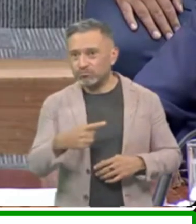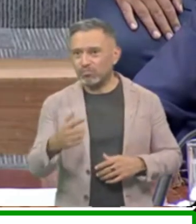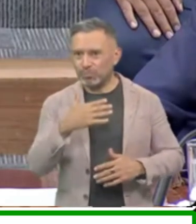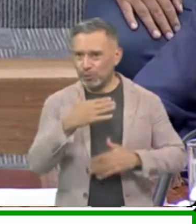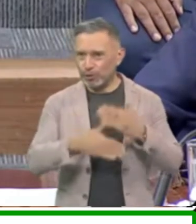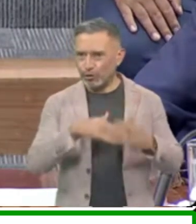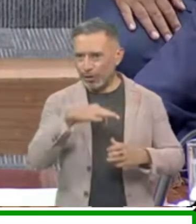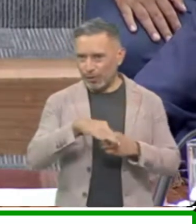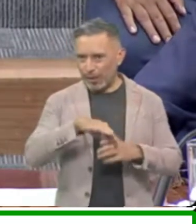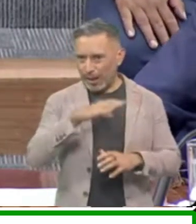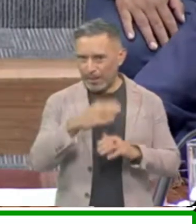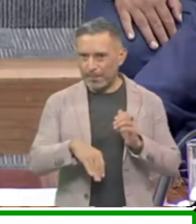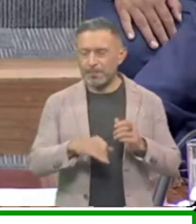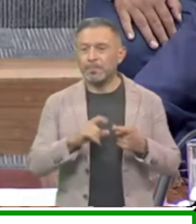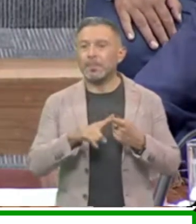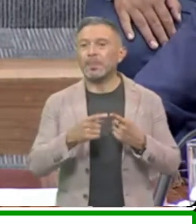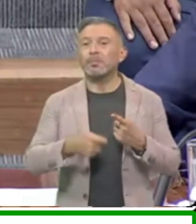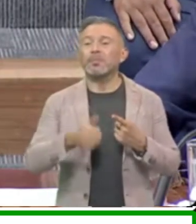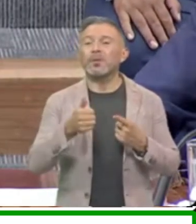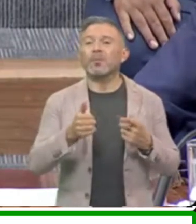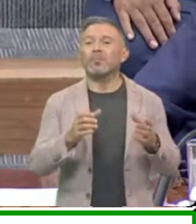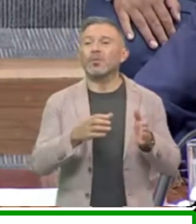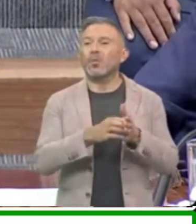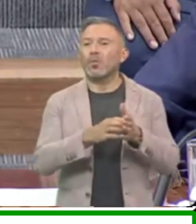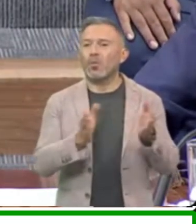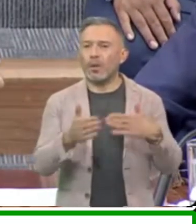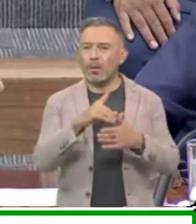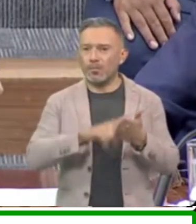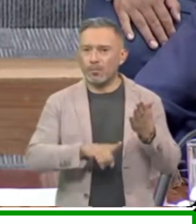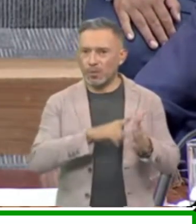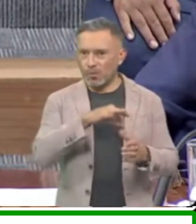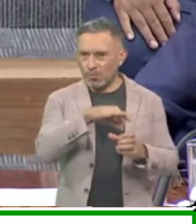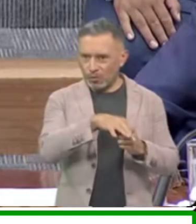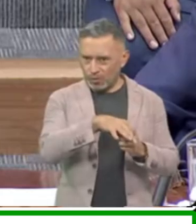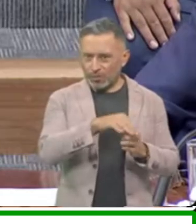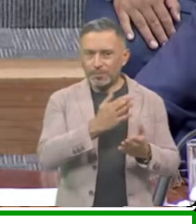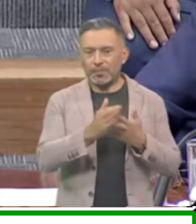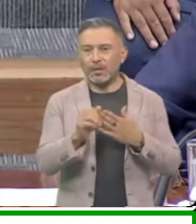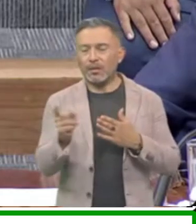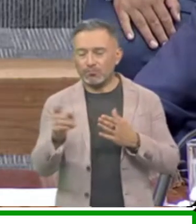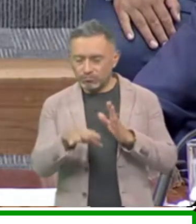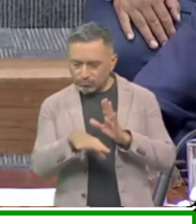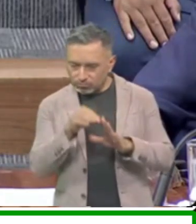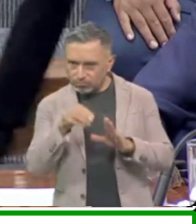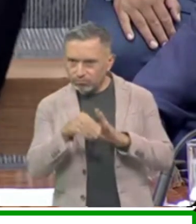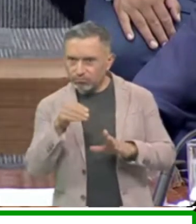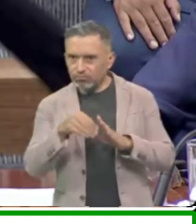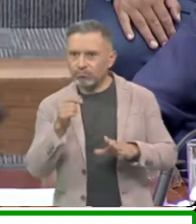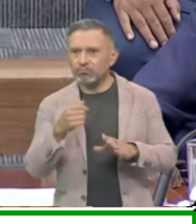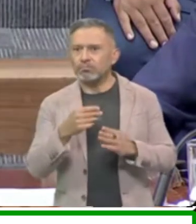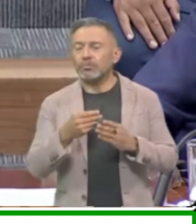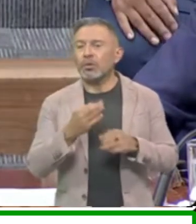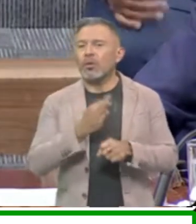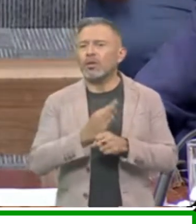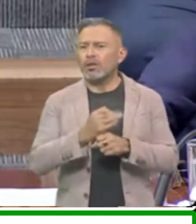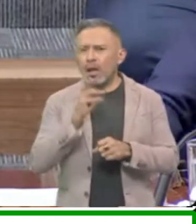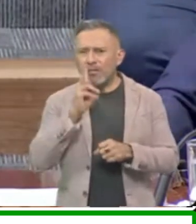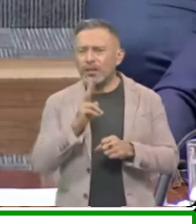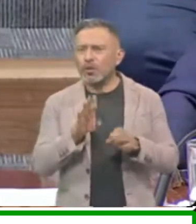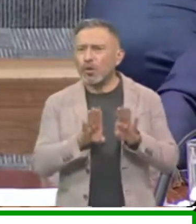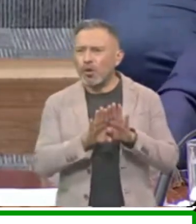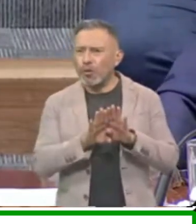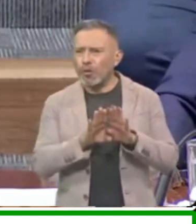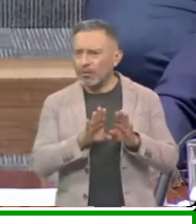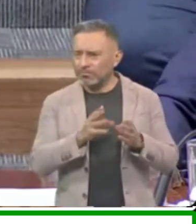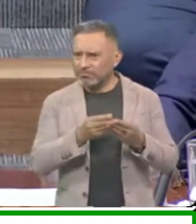primero es cómo entran los votos a la urna y el segundo es cómo salen los votos de la urna. Ahorita estamos justamente en eso, cómo salen, cómo se califican,